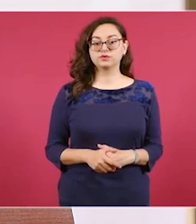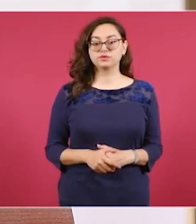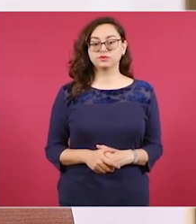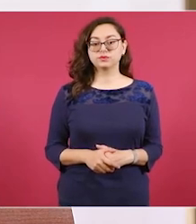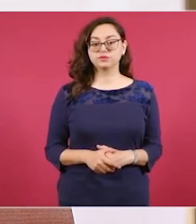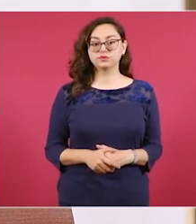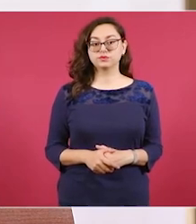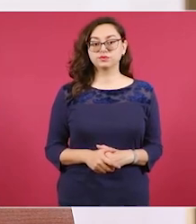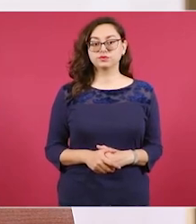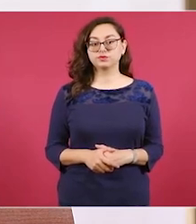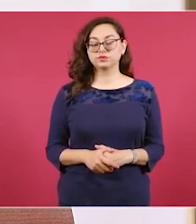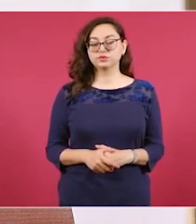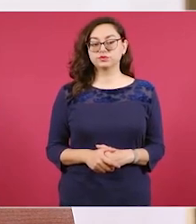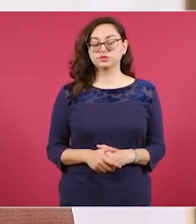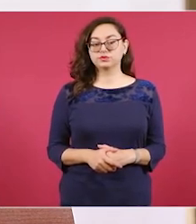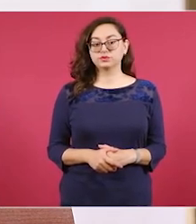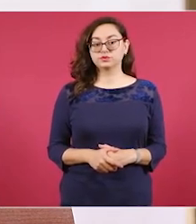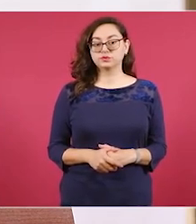llegan a